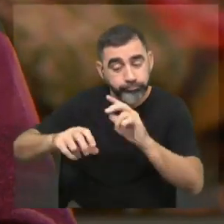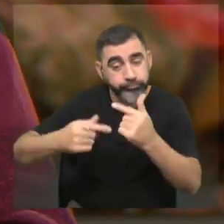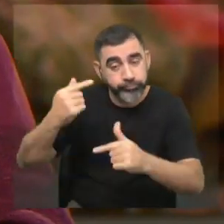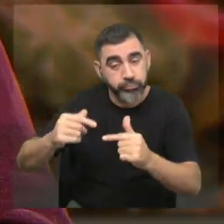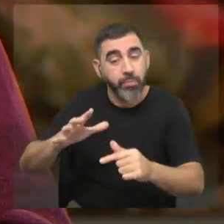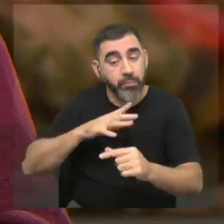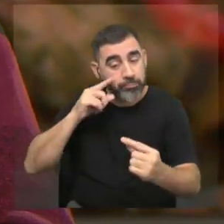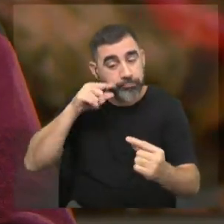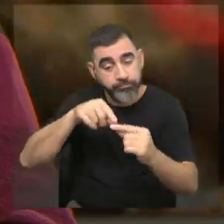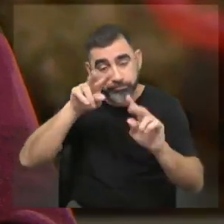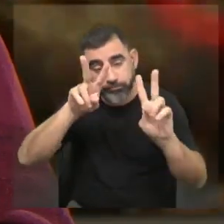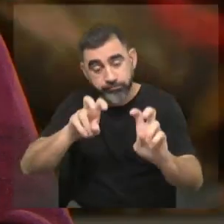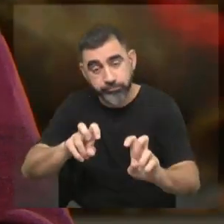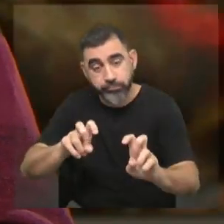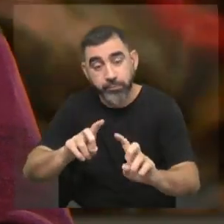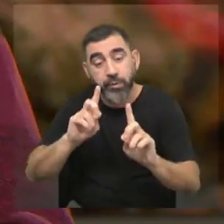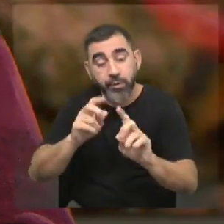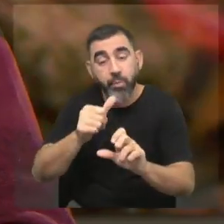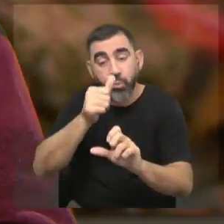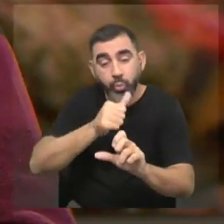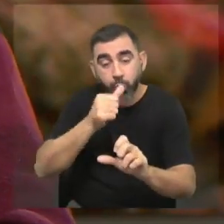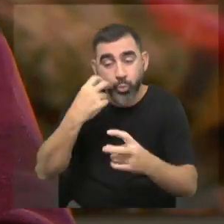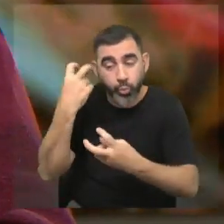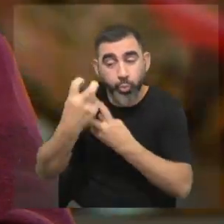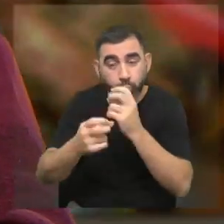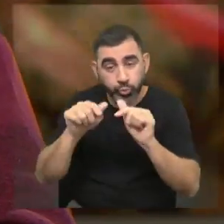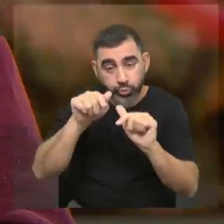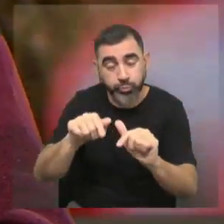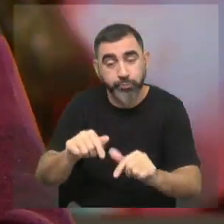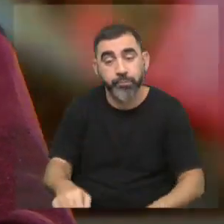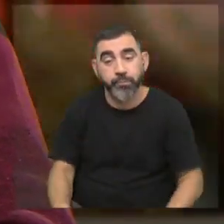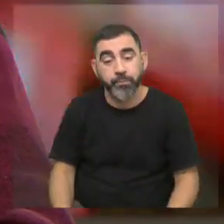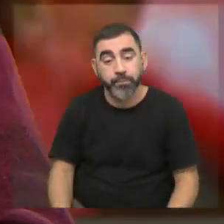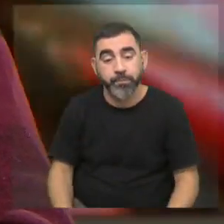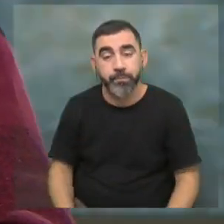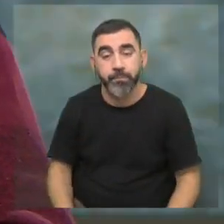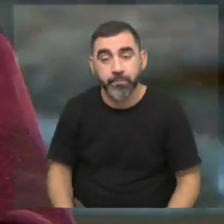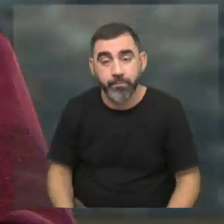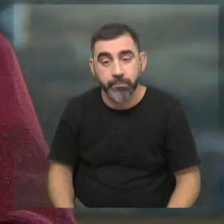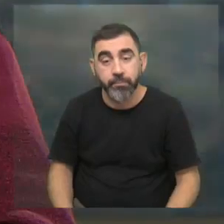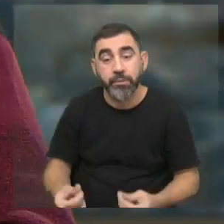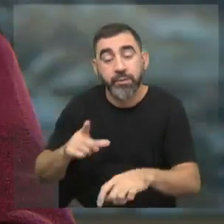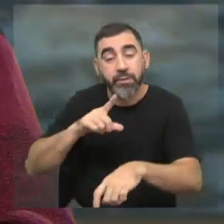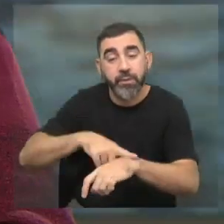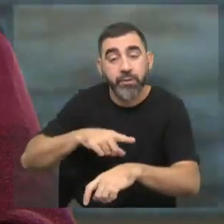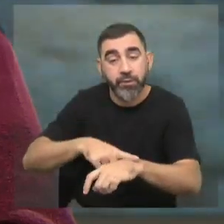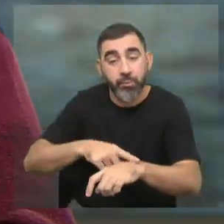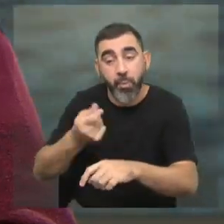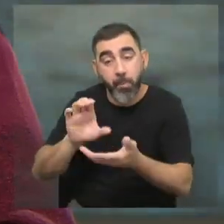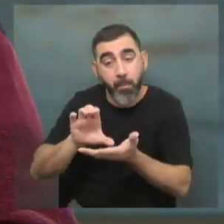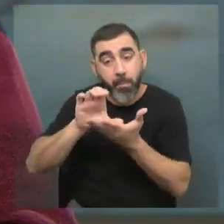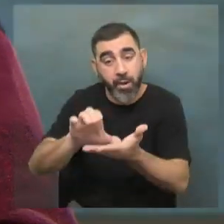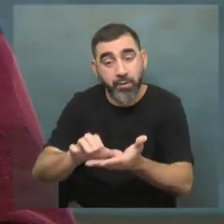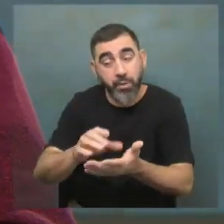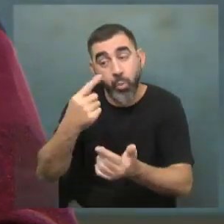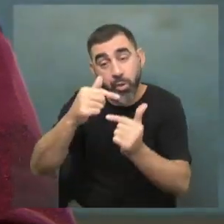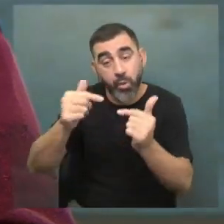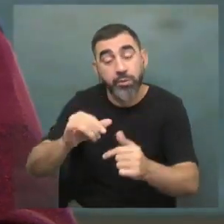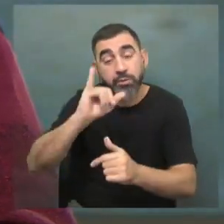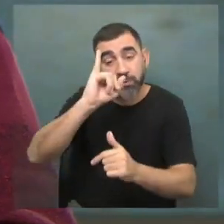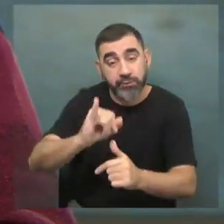Con la fibra de carbono se hacen básicamente telas, que es con lo que se trabaja. Es un poco, esto es una tela de fibra de carbono. ¿Qué